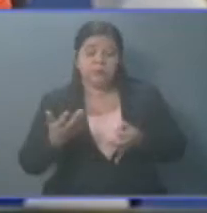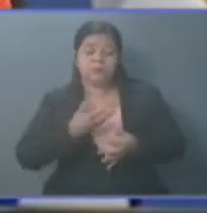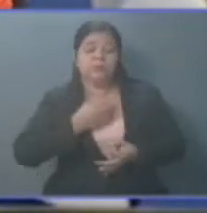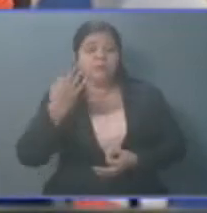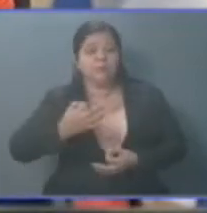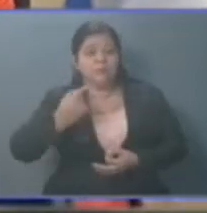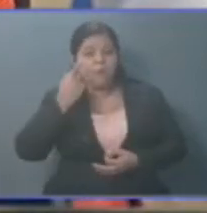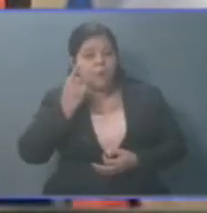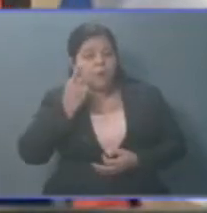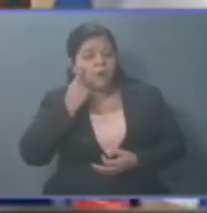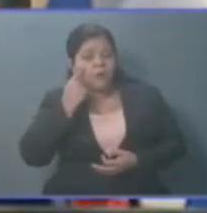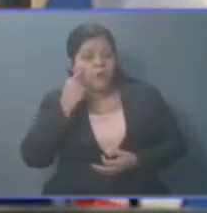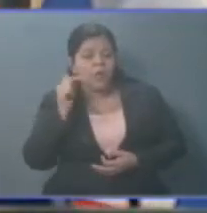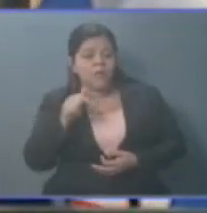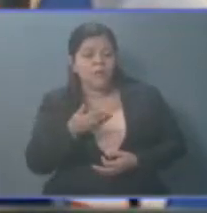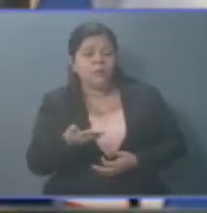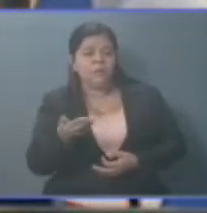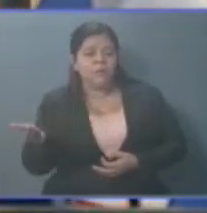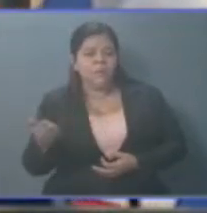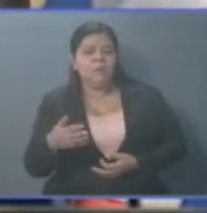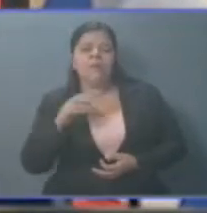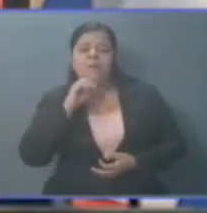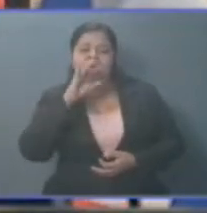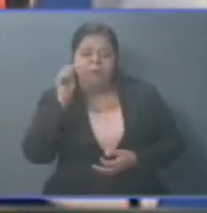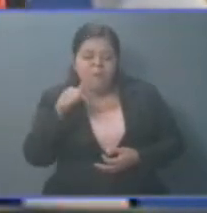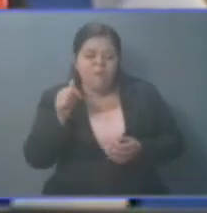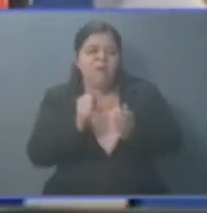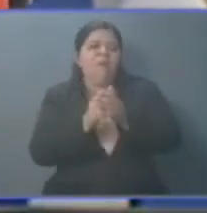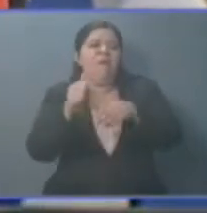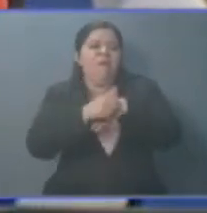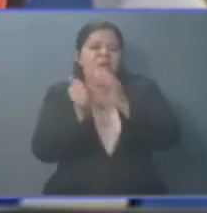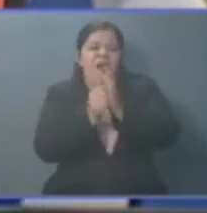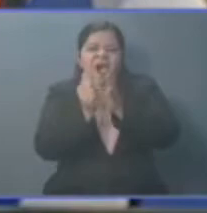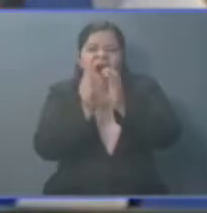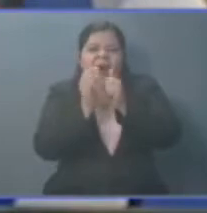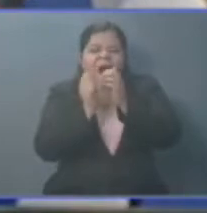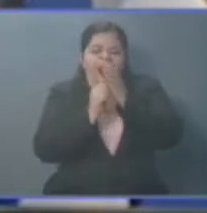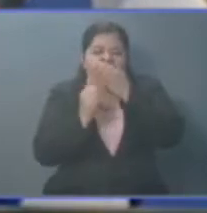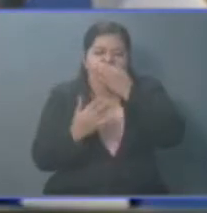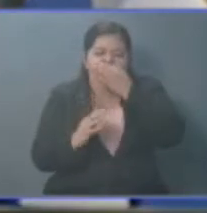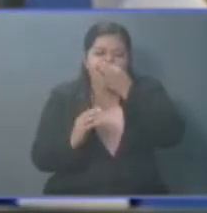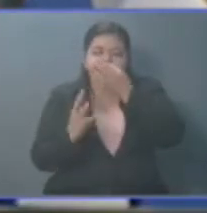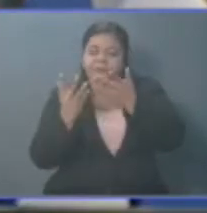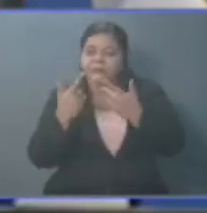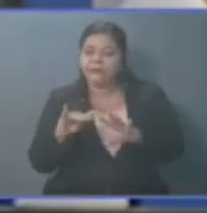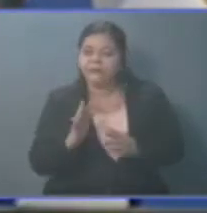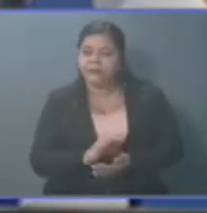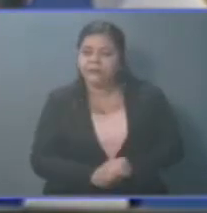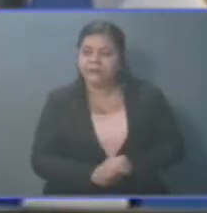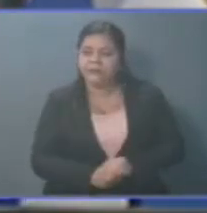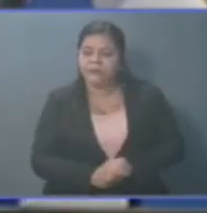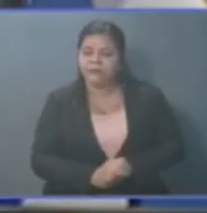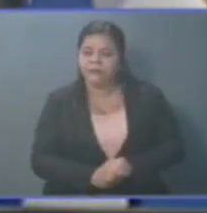con esas afirmaciones que dicen que aquí está el problema. Porque cualquier